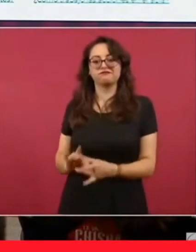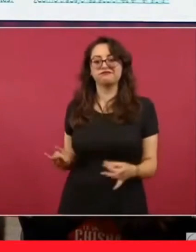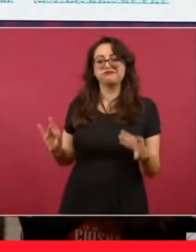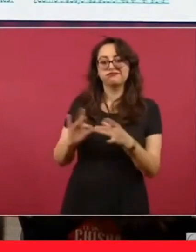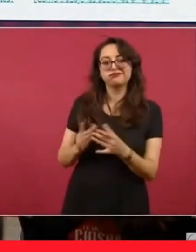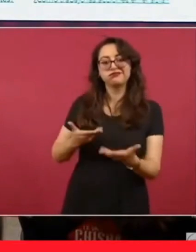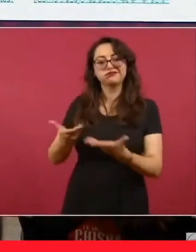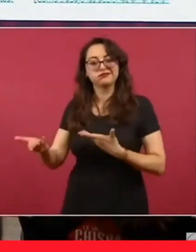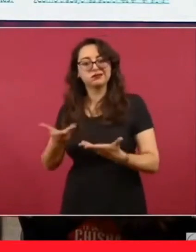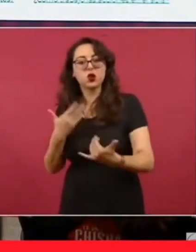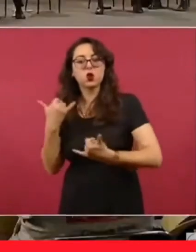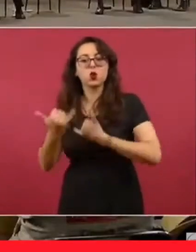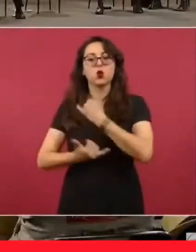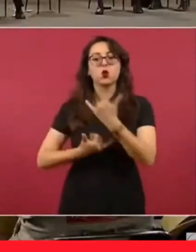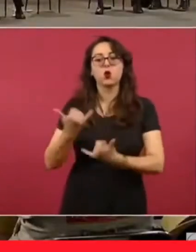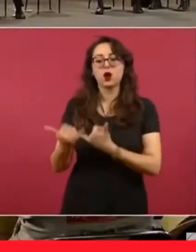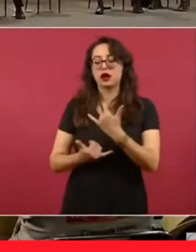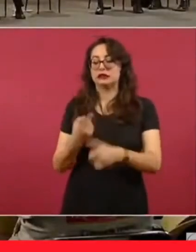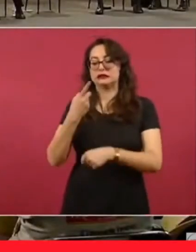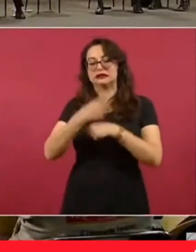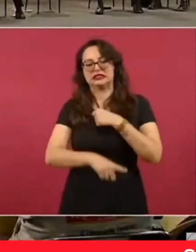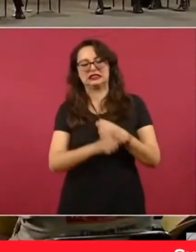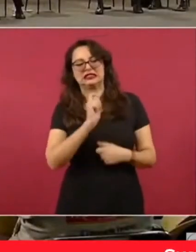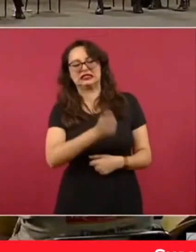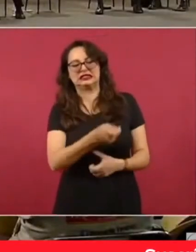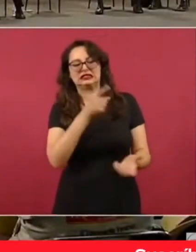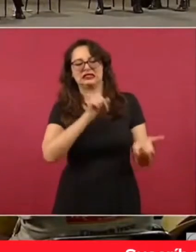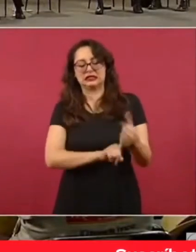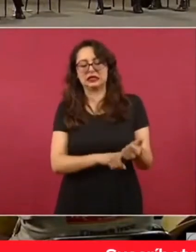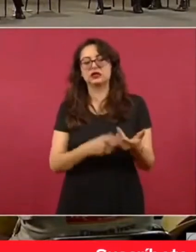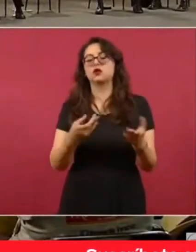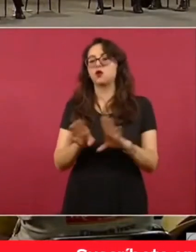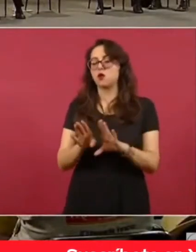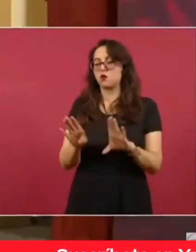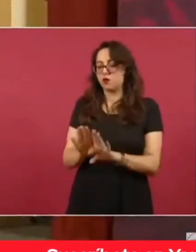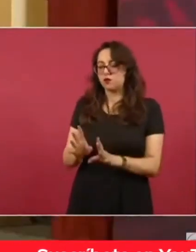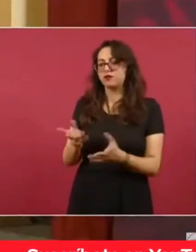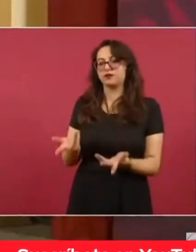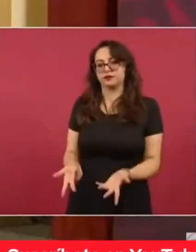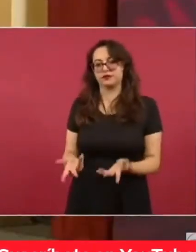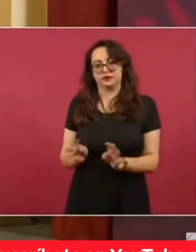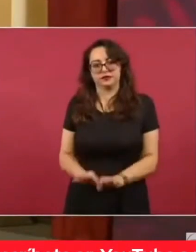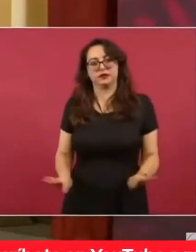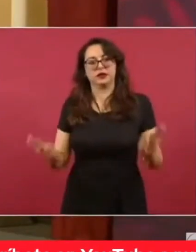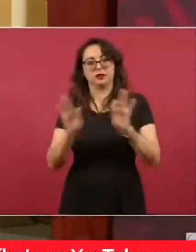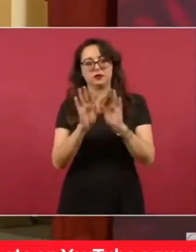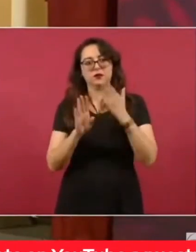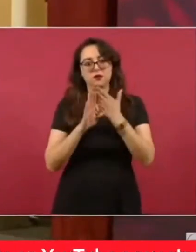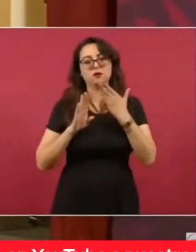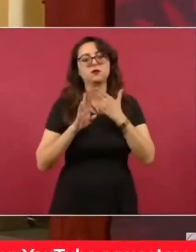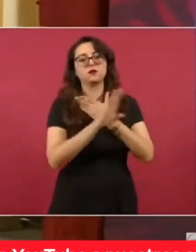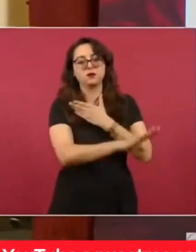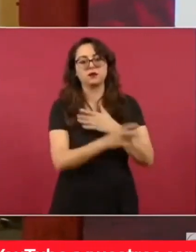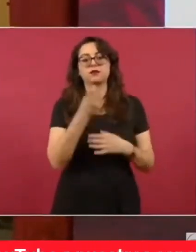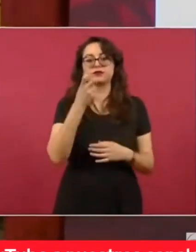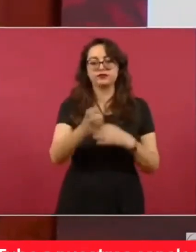hablar acerca del daño que causan las drogas y de la importancia de no consumirlas. Así va